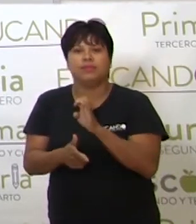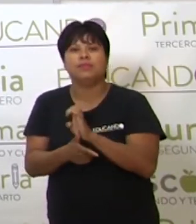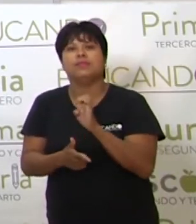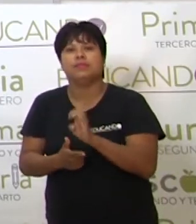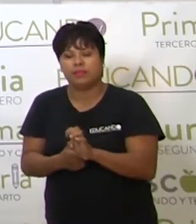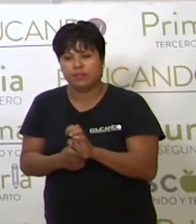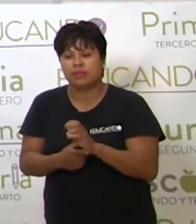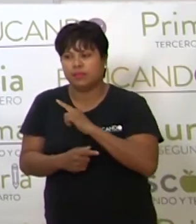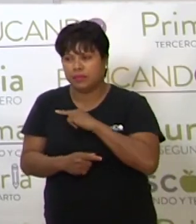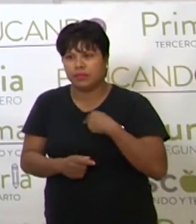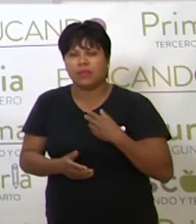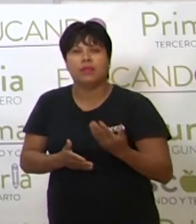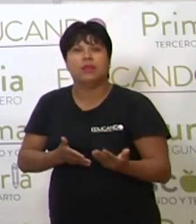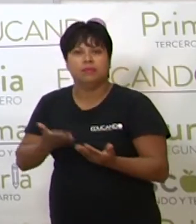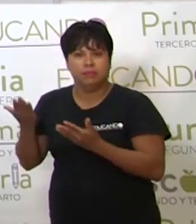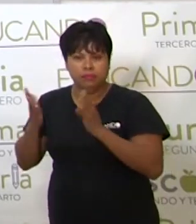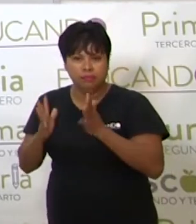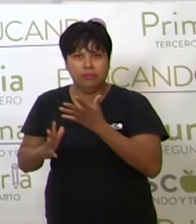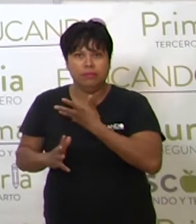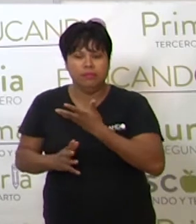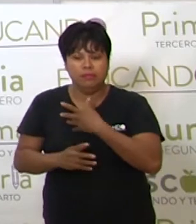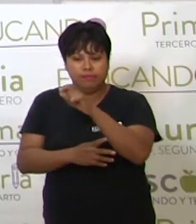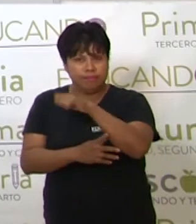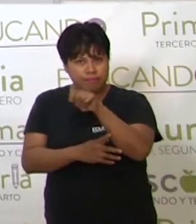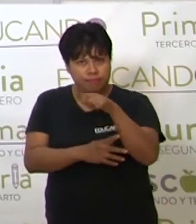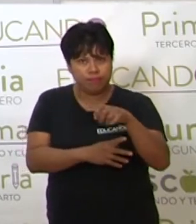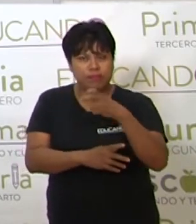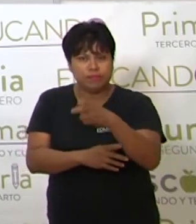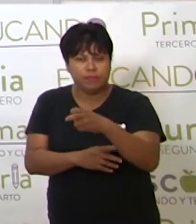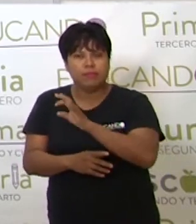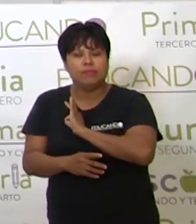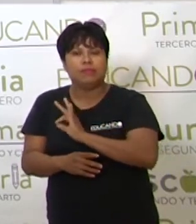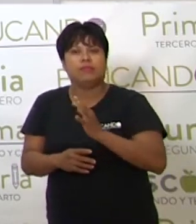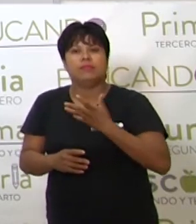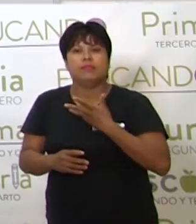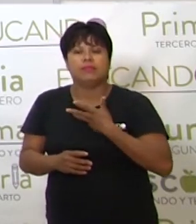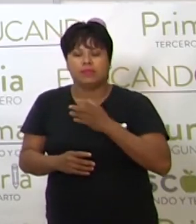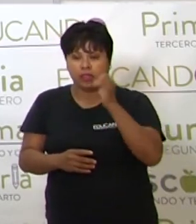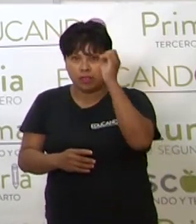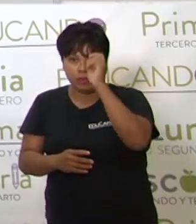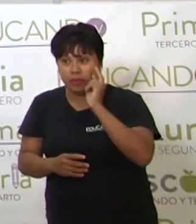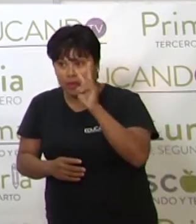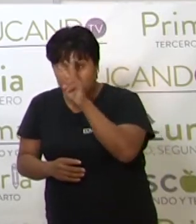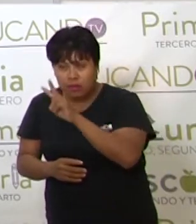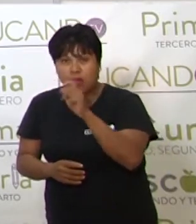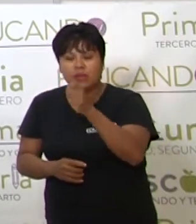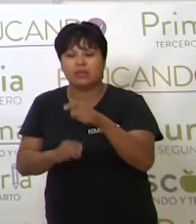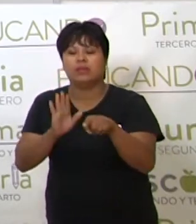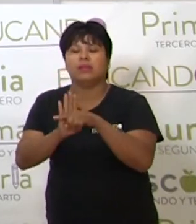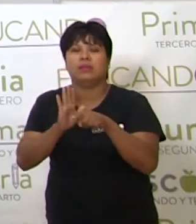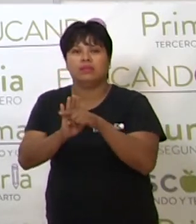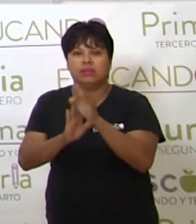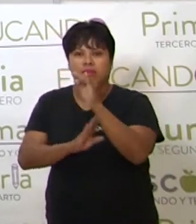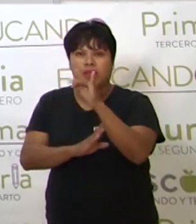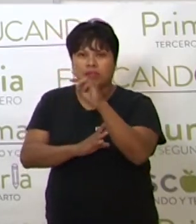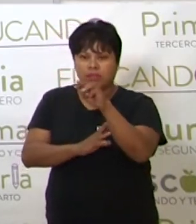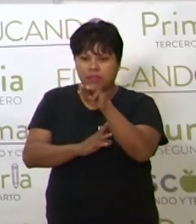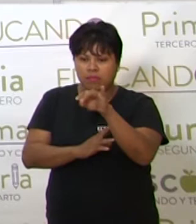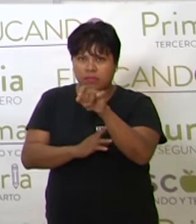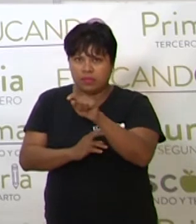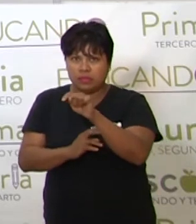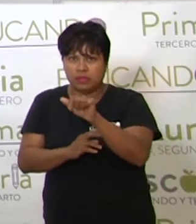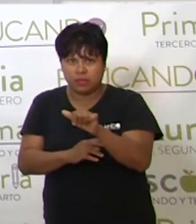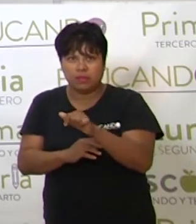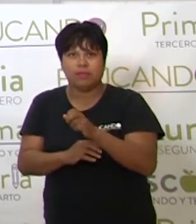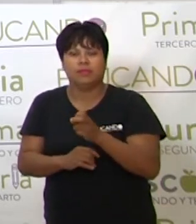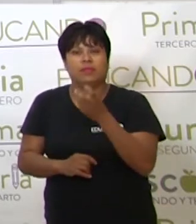aquí ya tenemos el algoritmo con lo cual estamos observando que es una resta de fracciones mixtas aquí tenemos una fracción mixta